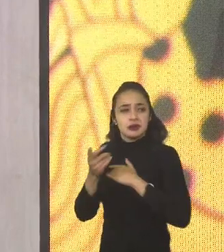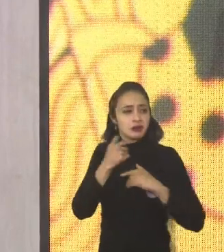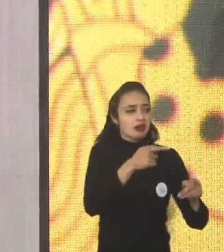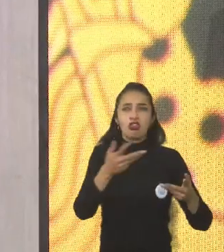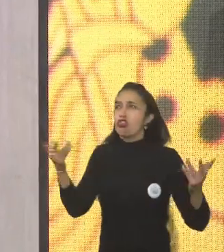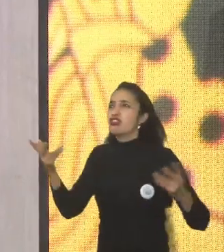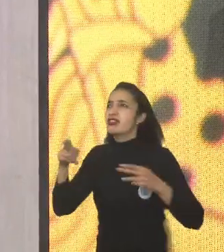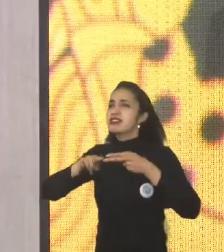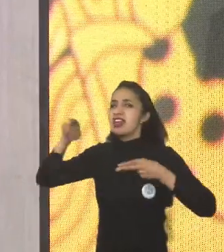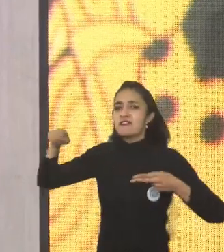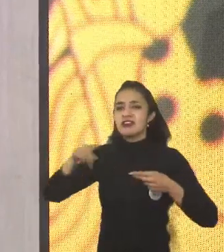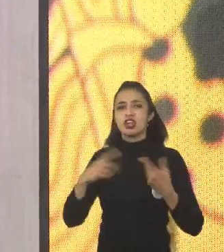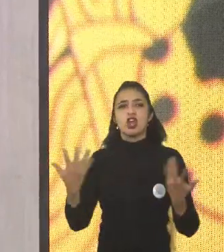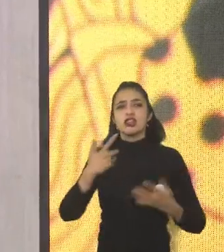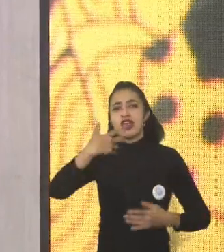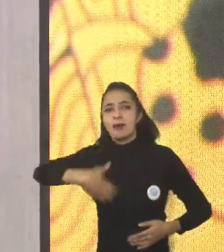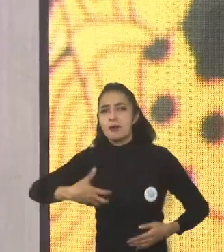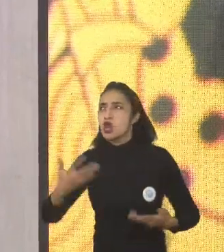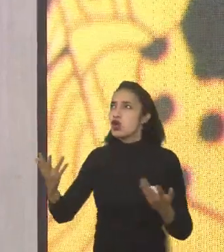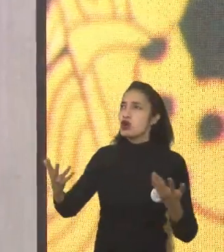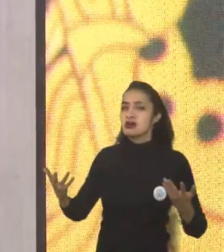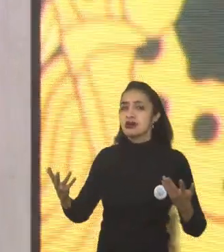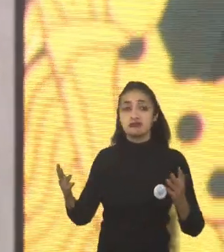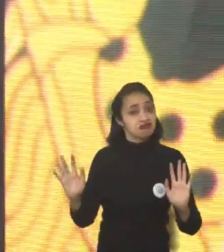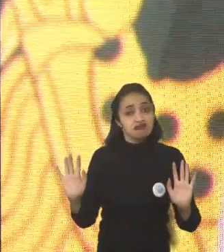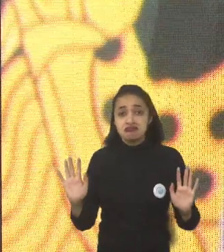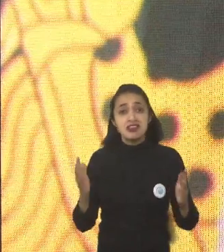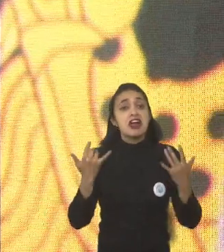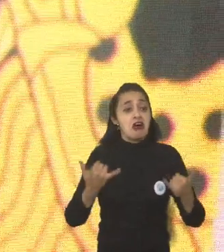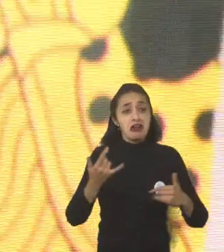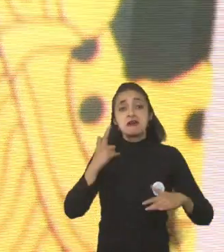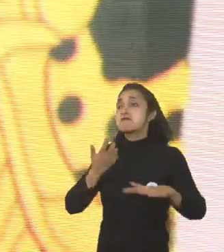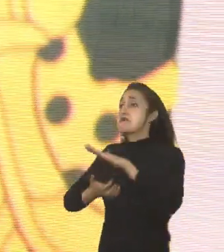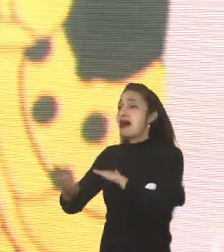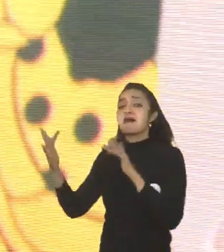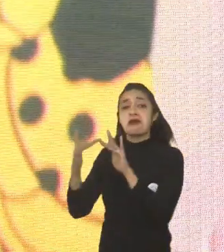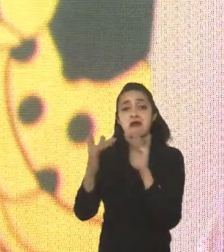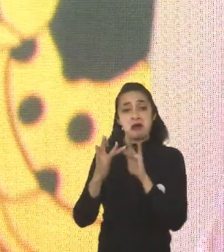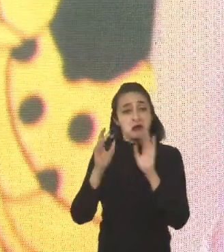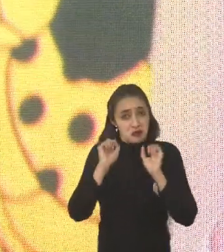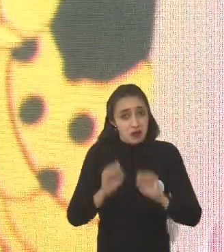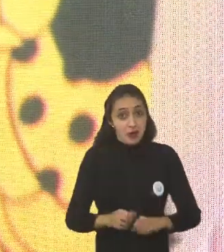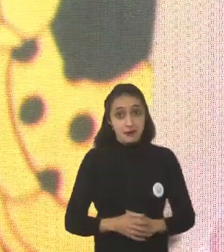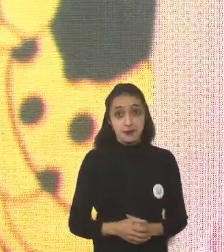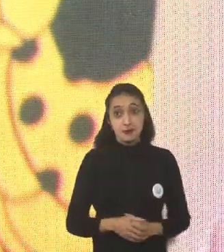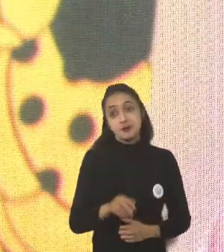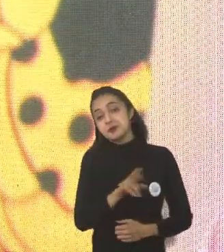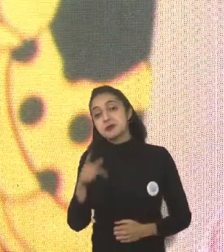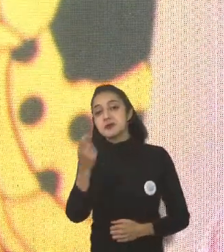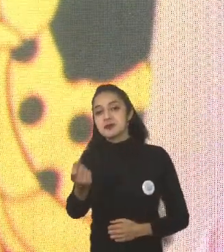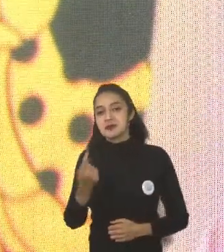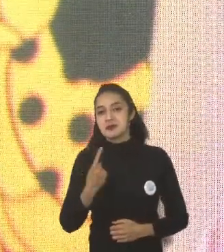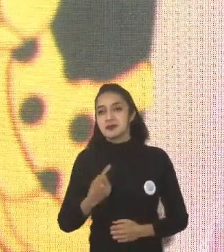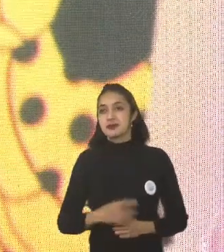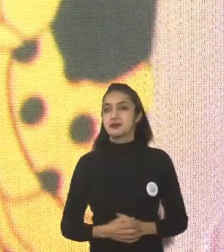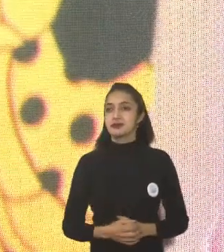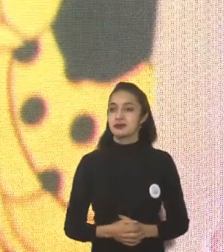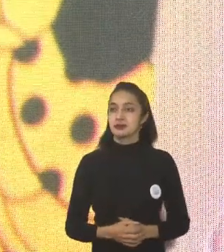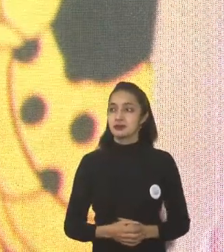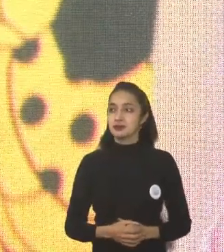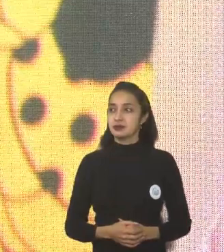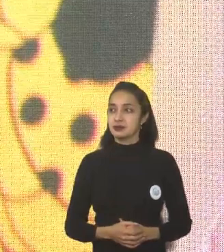los de Netflix? ¿Dónde están los de Apple? Hoy en día son asequibles. ¿Otra pregunta? Buenos